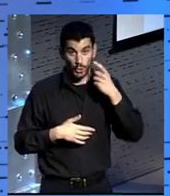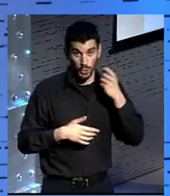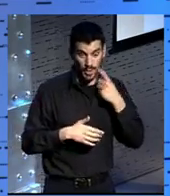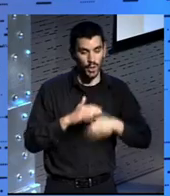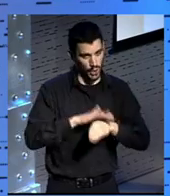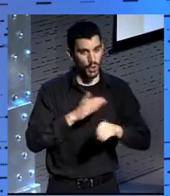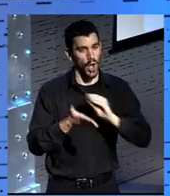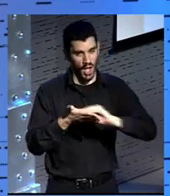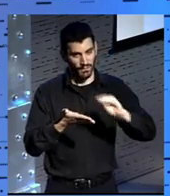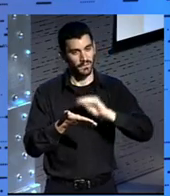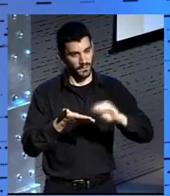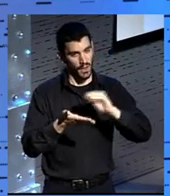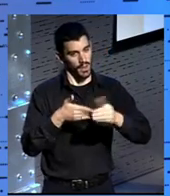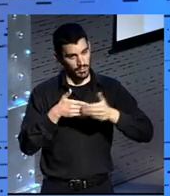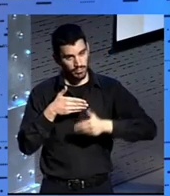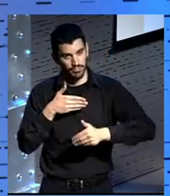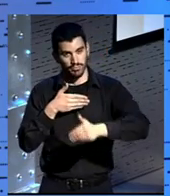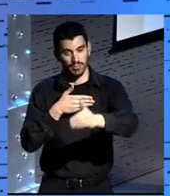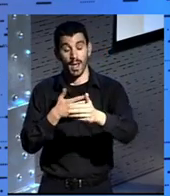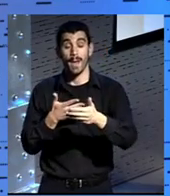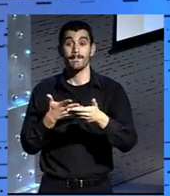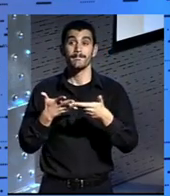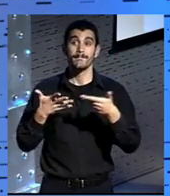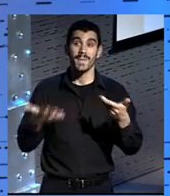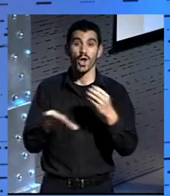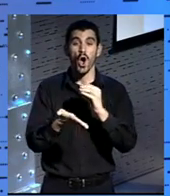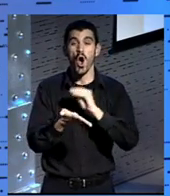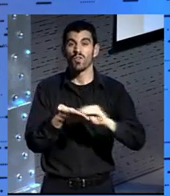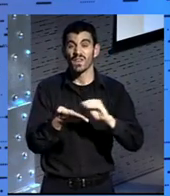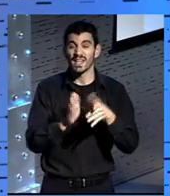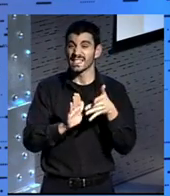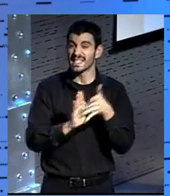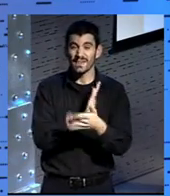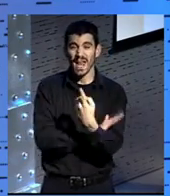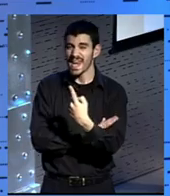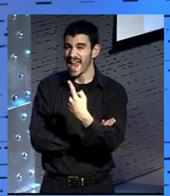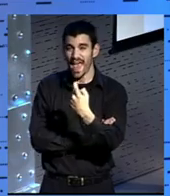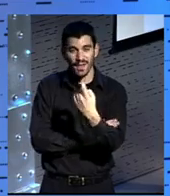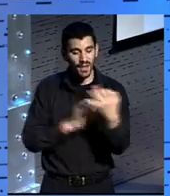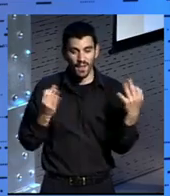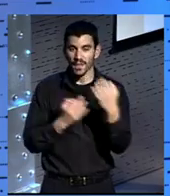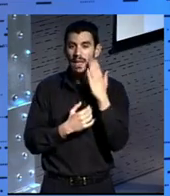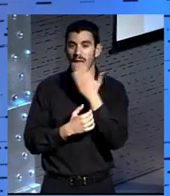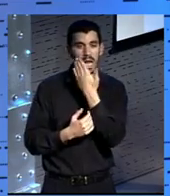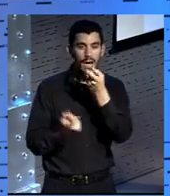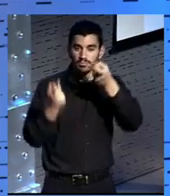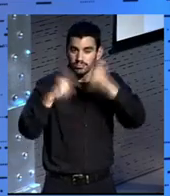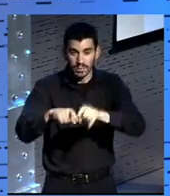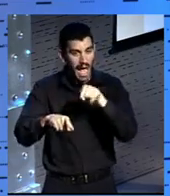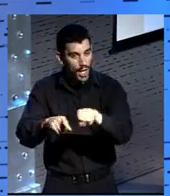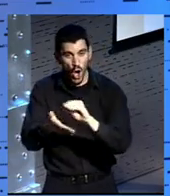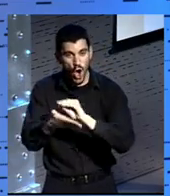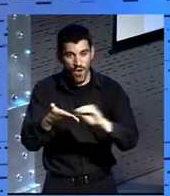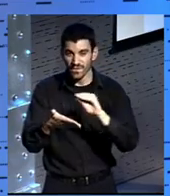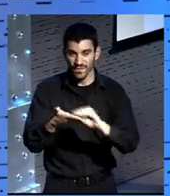tiempo. Pero no porque vayan a seguir siendo necesarias para ser el lugar de reunión y de encuentro, de tangibilización